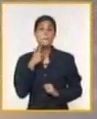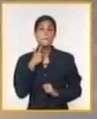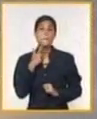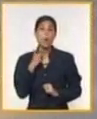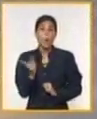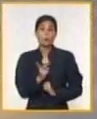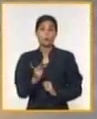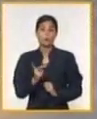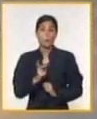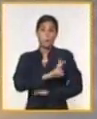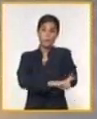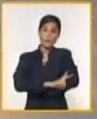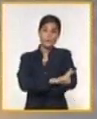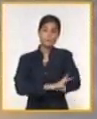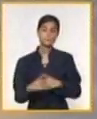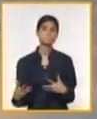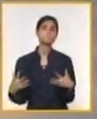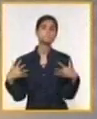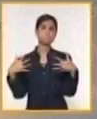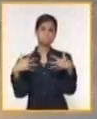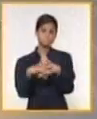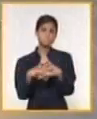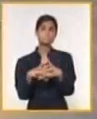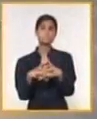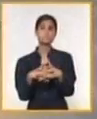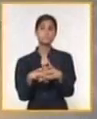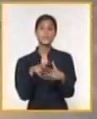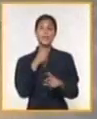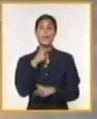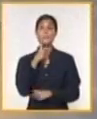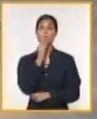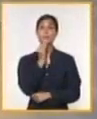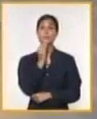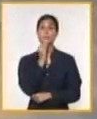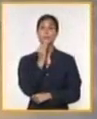sí pueden, pero indudablemente Israel depende más de Estados